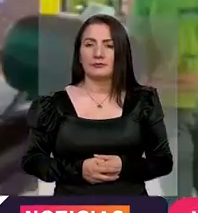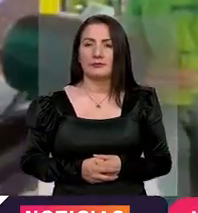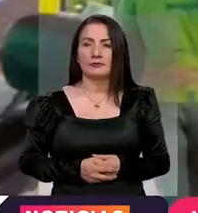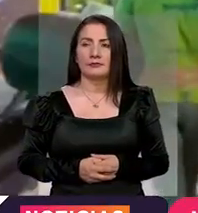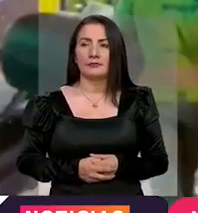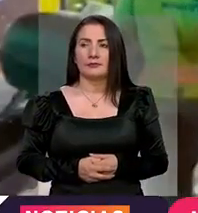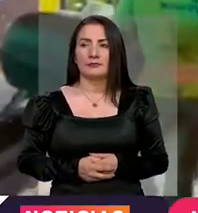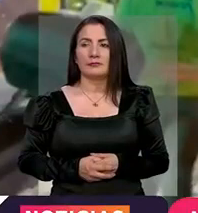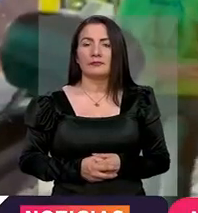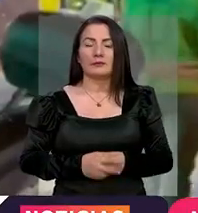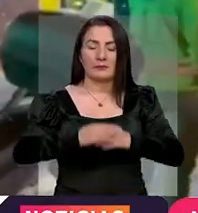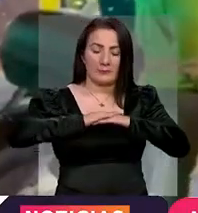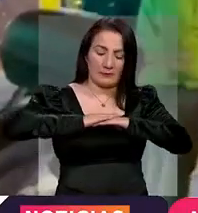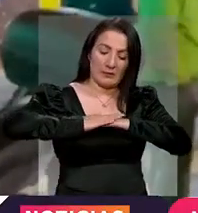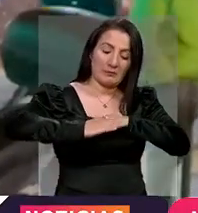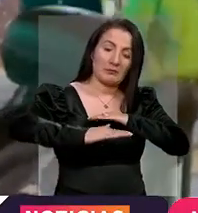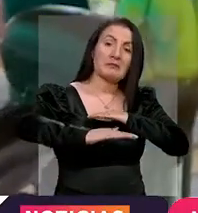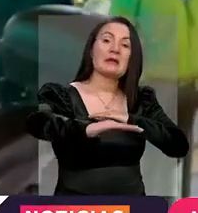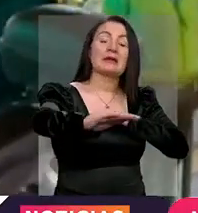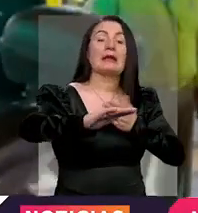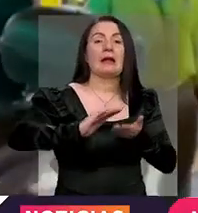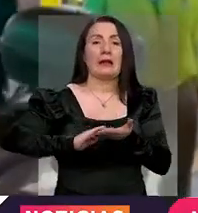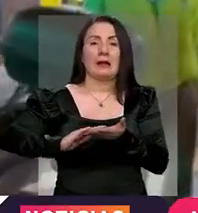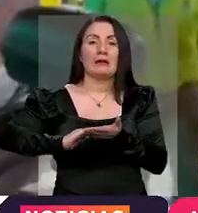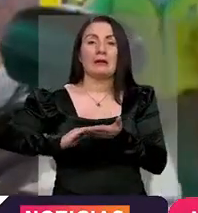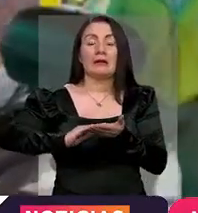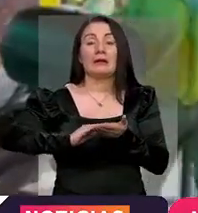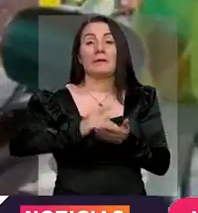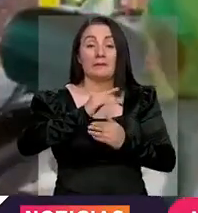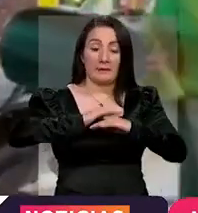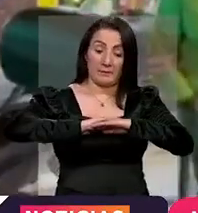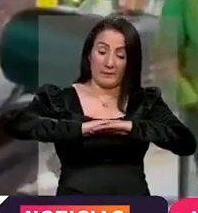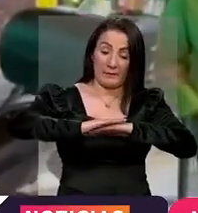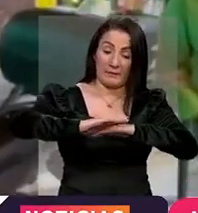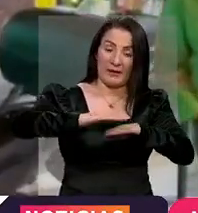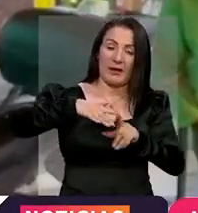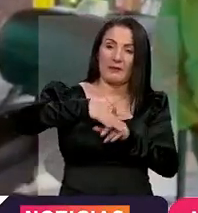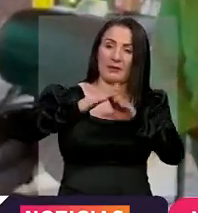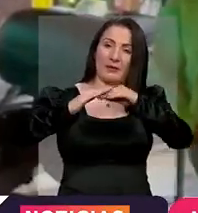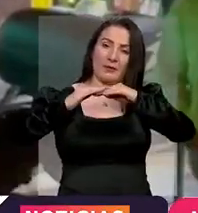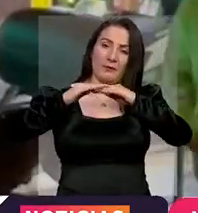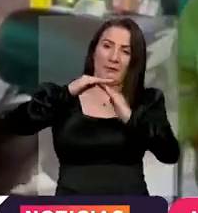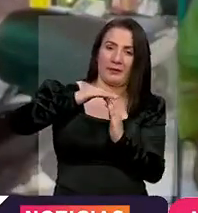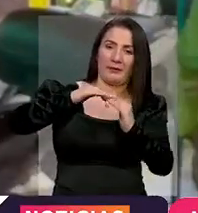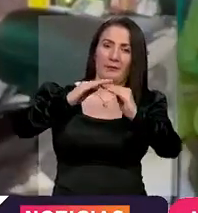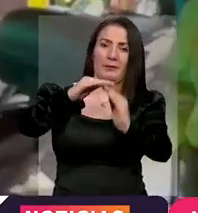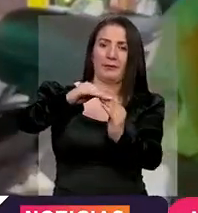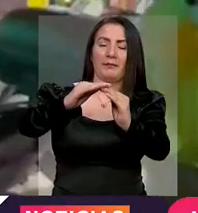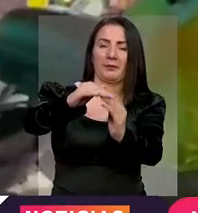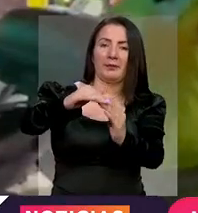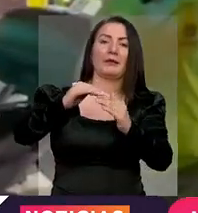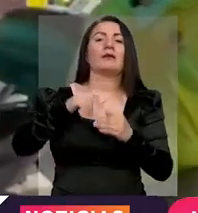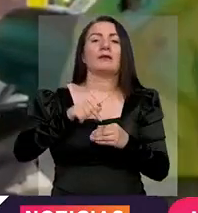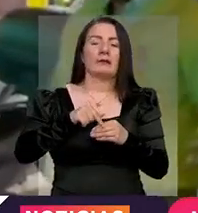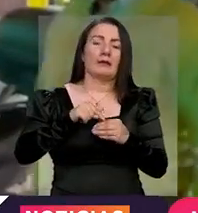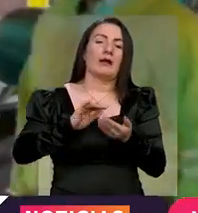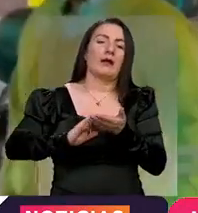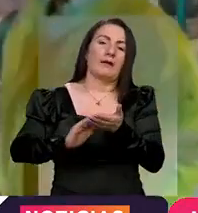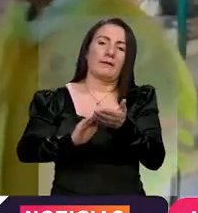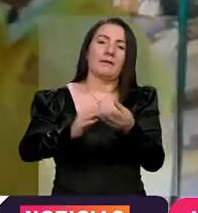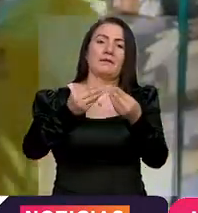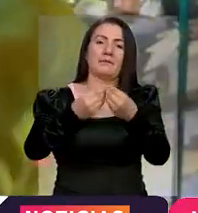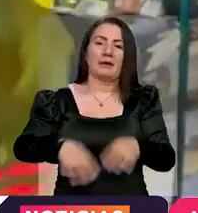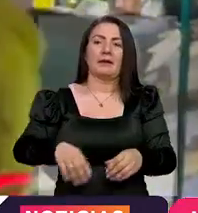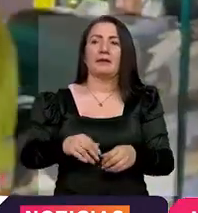aproximación. ¿Sí? Sin embargo, la placa se ve afectada en la parte inferior por la pérdida